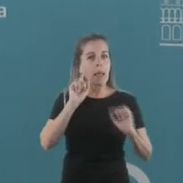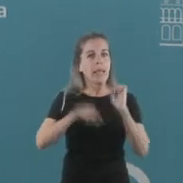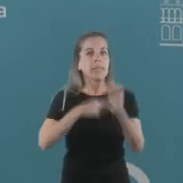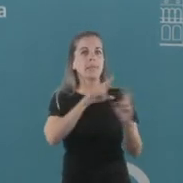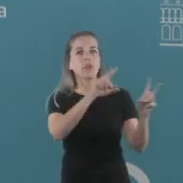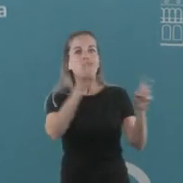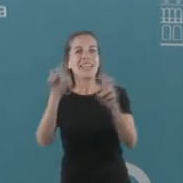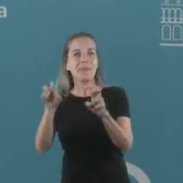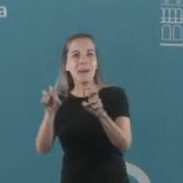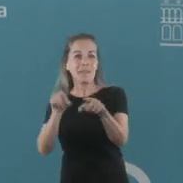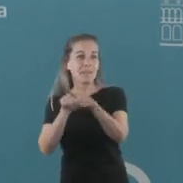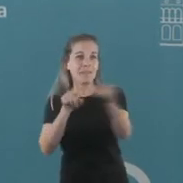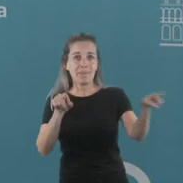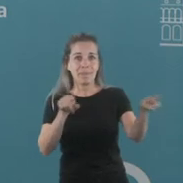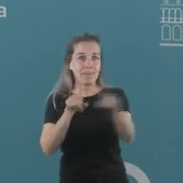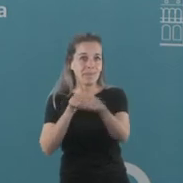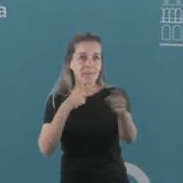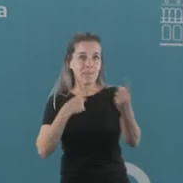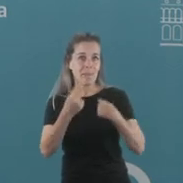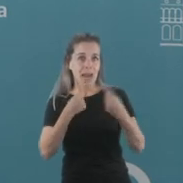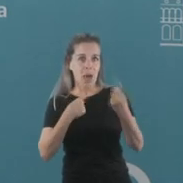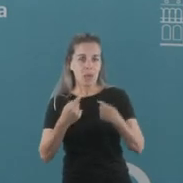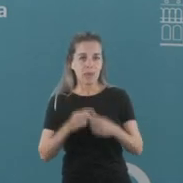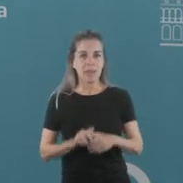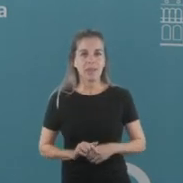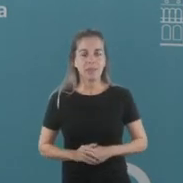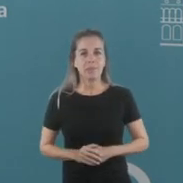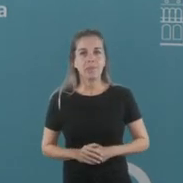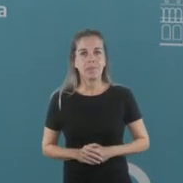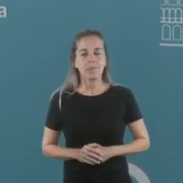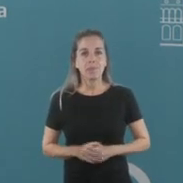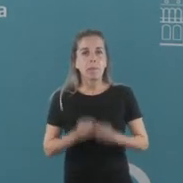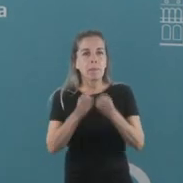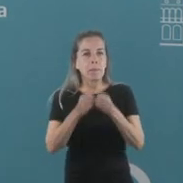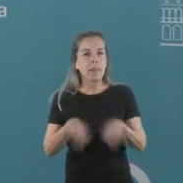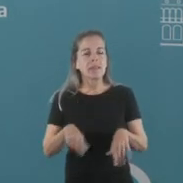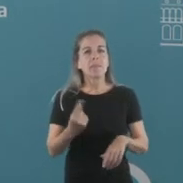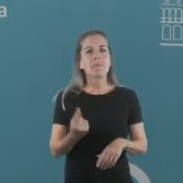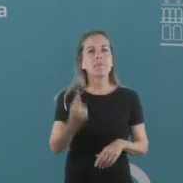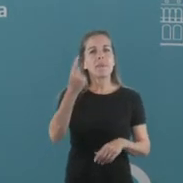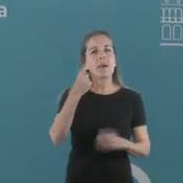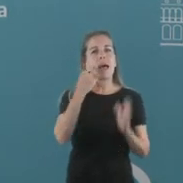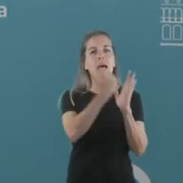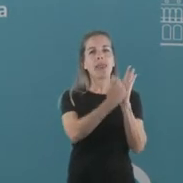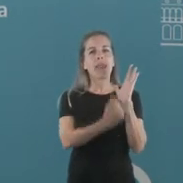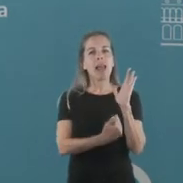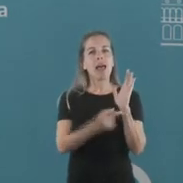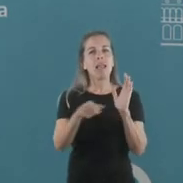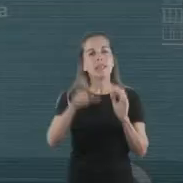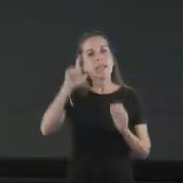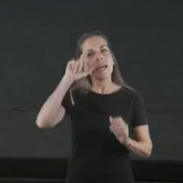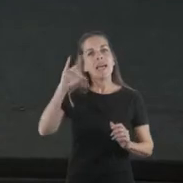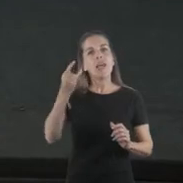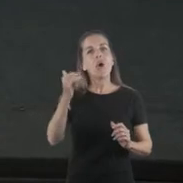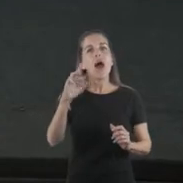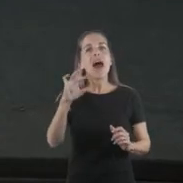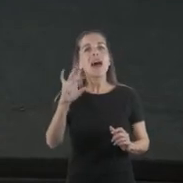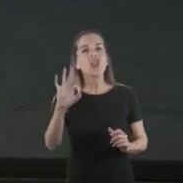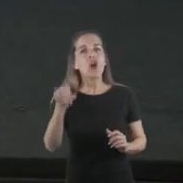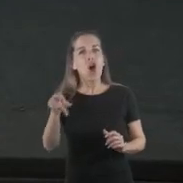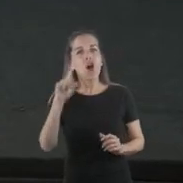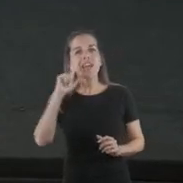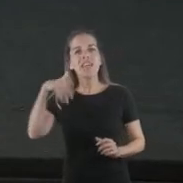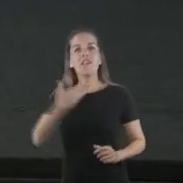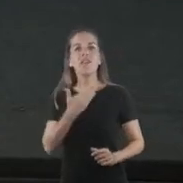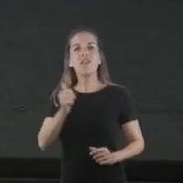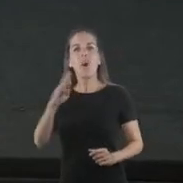a través de las preguntas que ustedes seguramente me van a estar formulando. Comenzamos, tengo la lista que me mandaron, Eduardo Menegassi de Infobae. Eduardo,